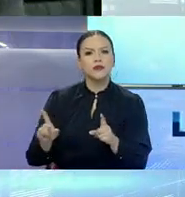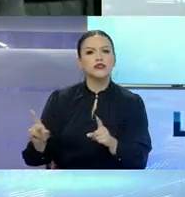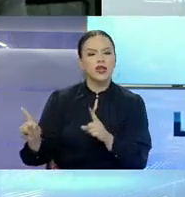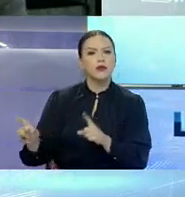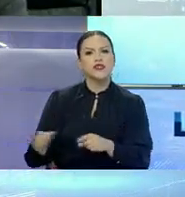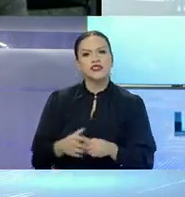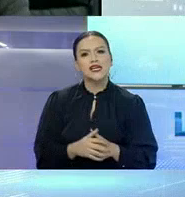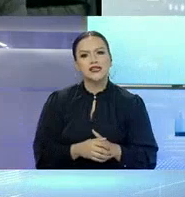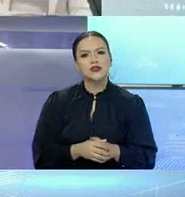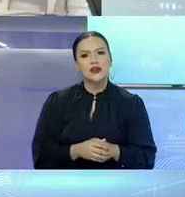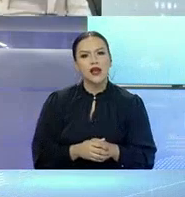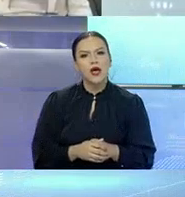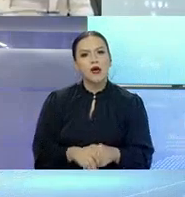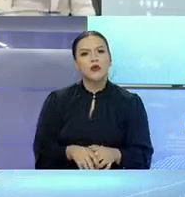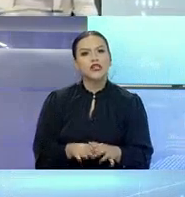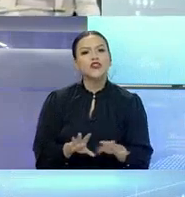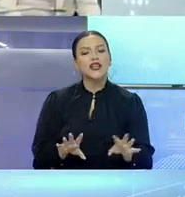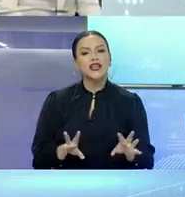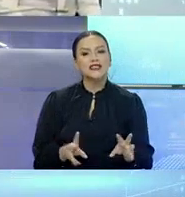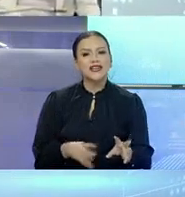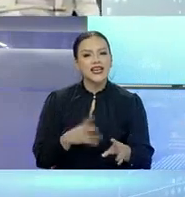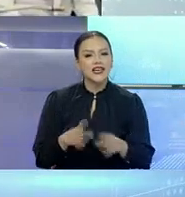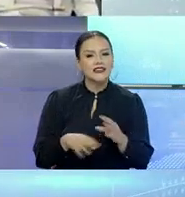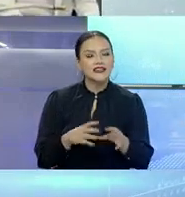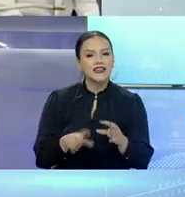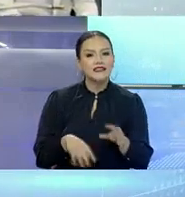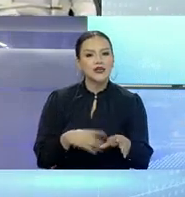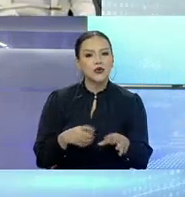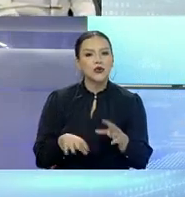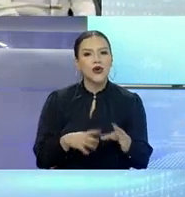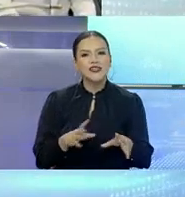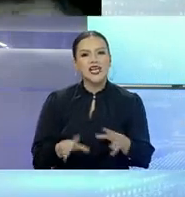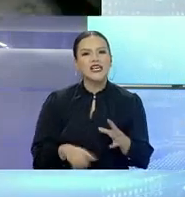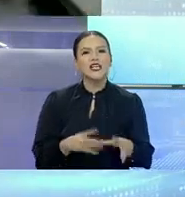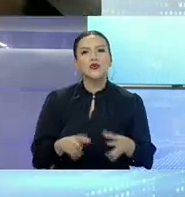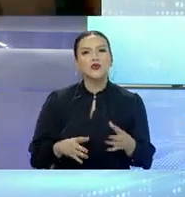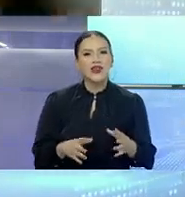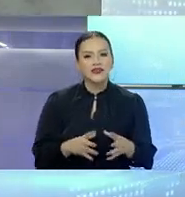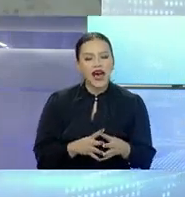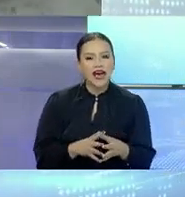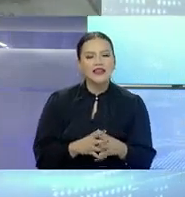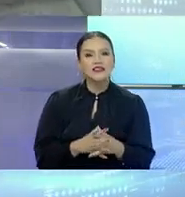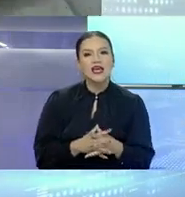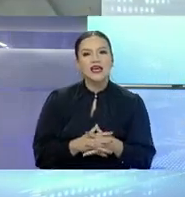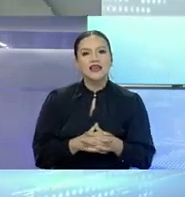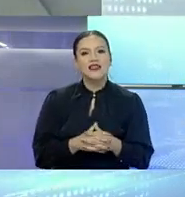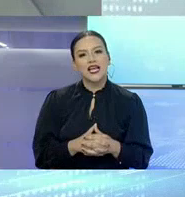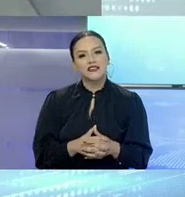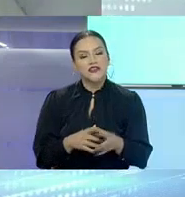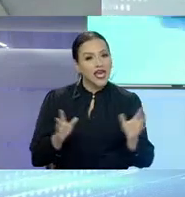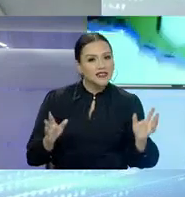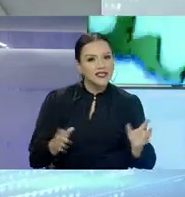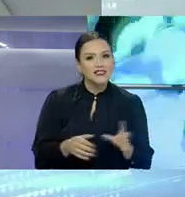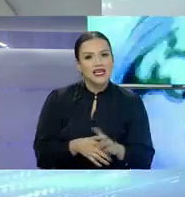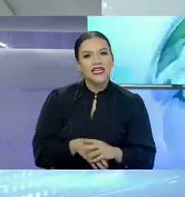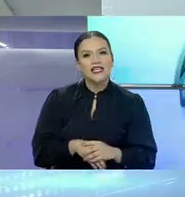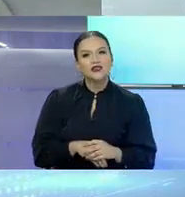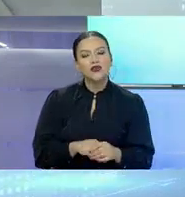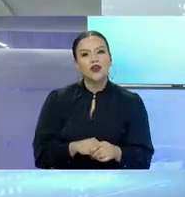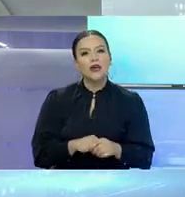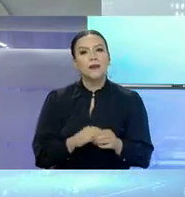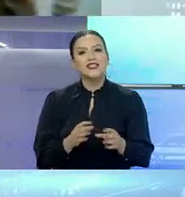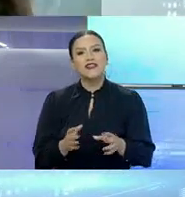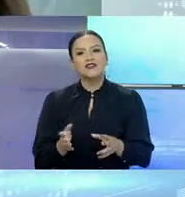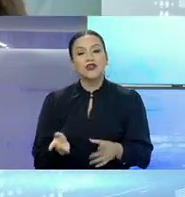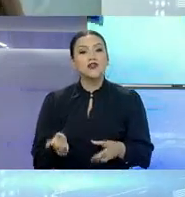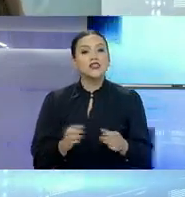de miembros de la Policía Nacional, porque eso quiere decir de la cantidad de incongruencias, irregularidades, de las fiestas y de todo